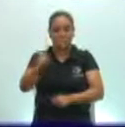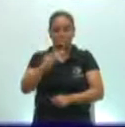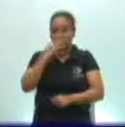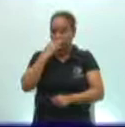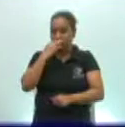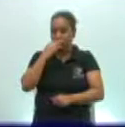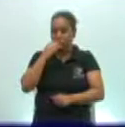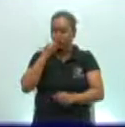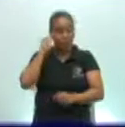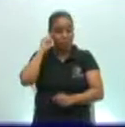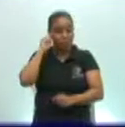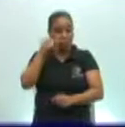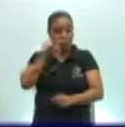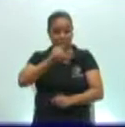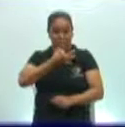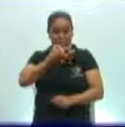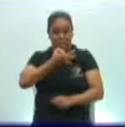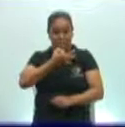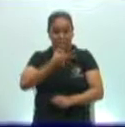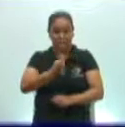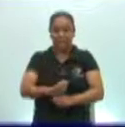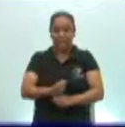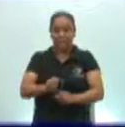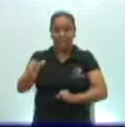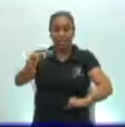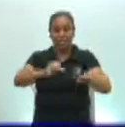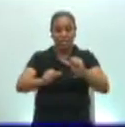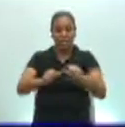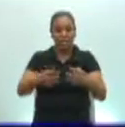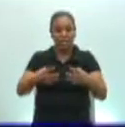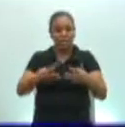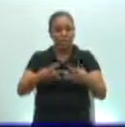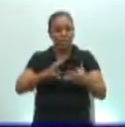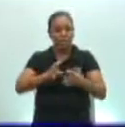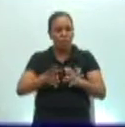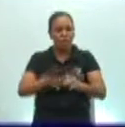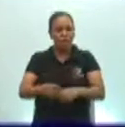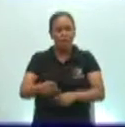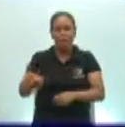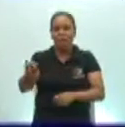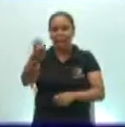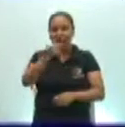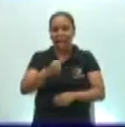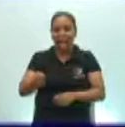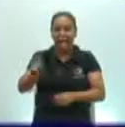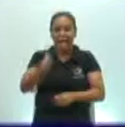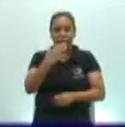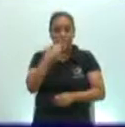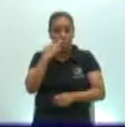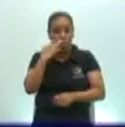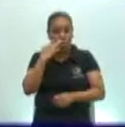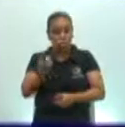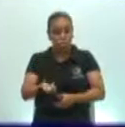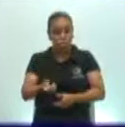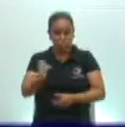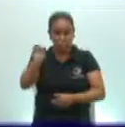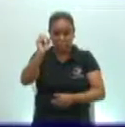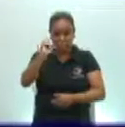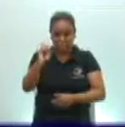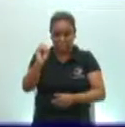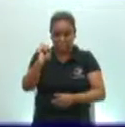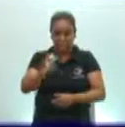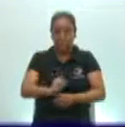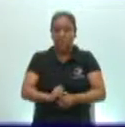comentado que esta sustancia está formada por átomos de oxígeno. Ya ustedes conocen que está formada por átomos del